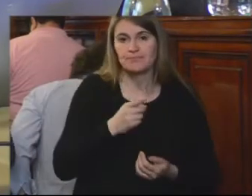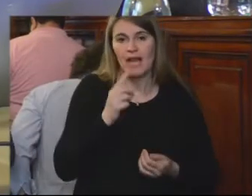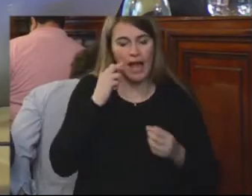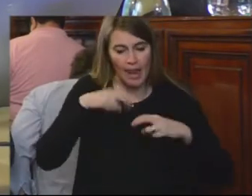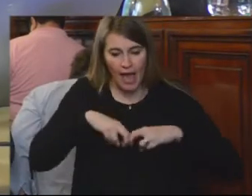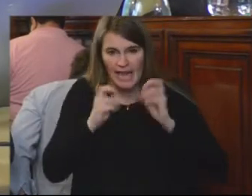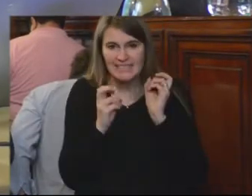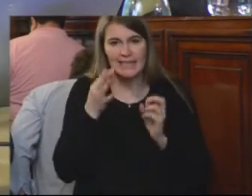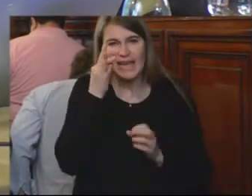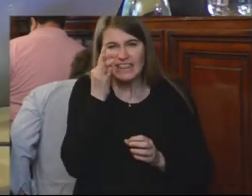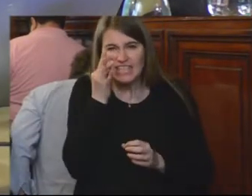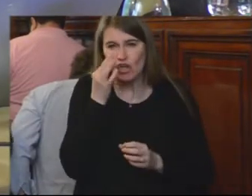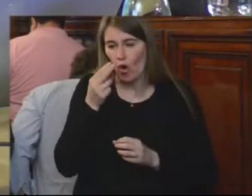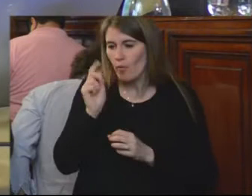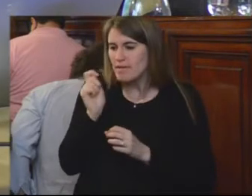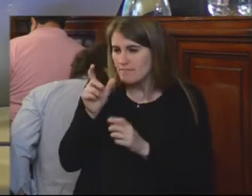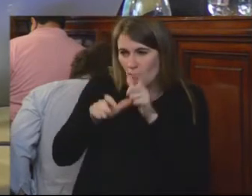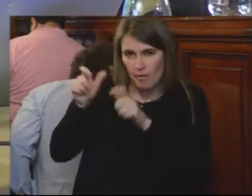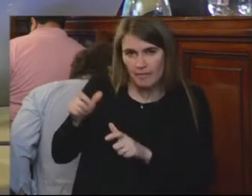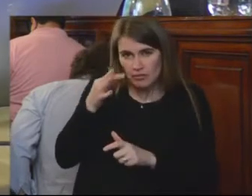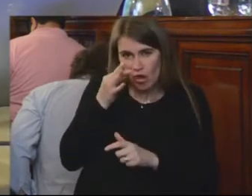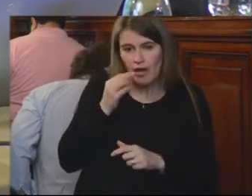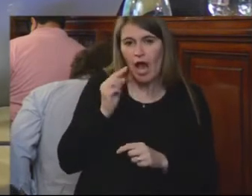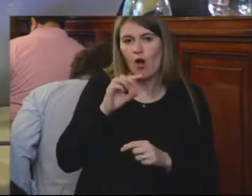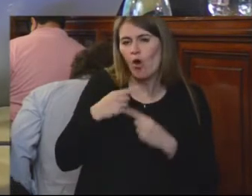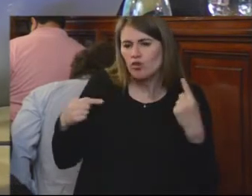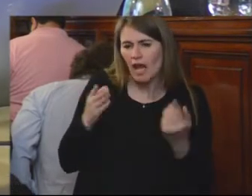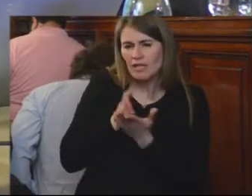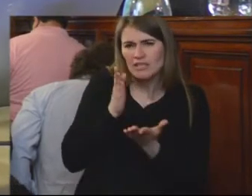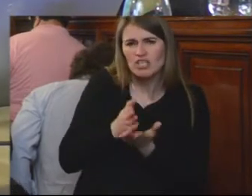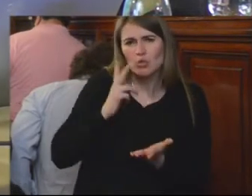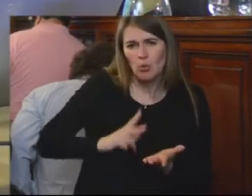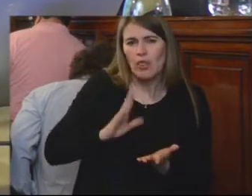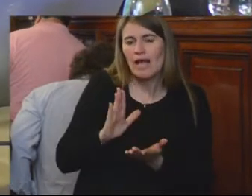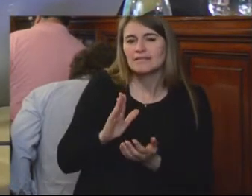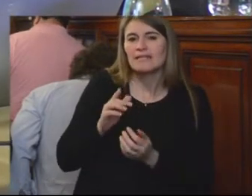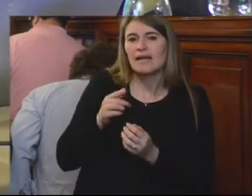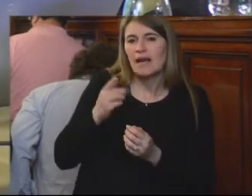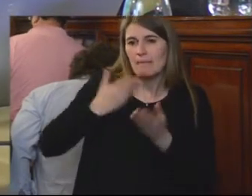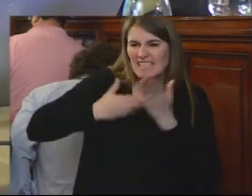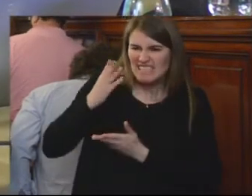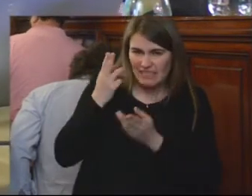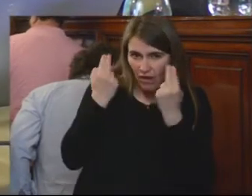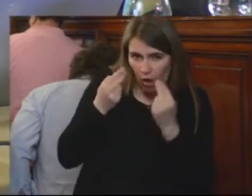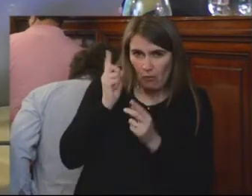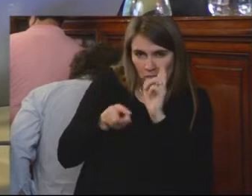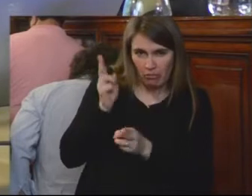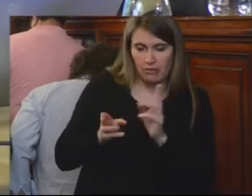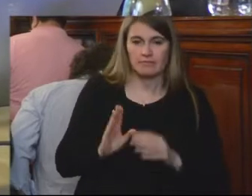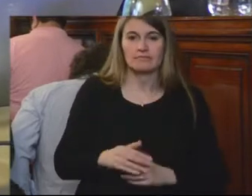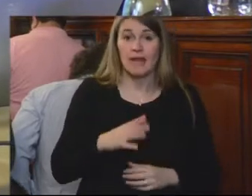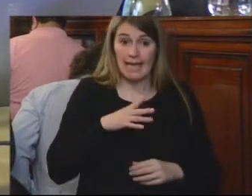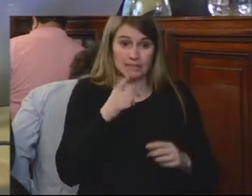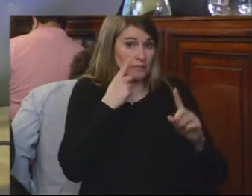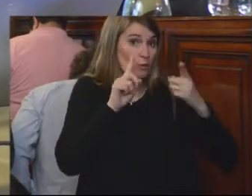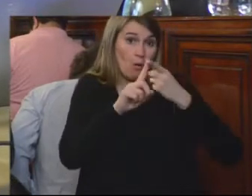habilidad de testigos víctimas estudio de estructuras represivas y seguimiento de procesos judiciales son el eje de la tarea son los ejes de la tarea sólo para